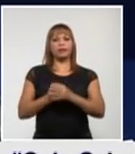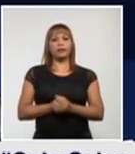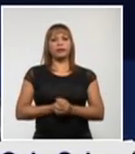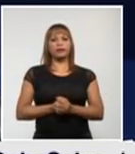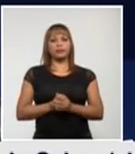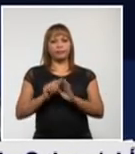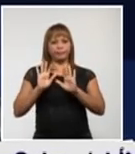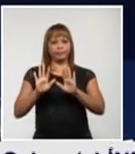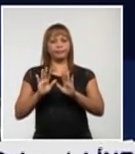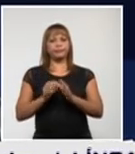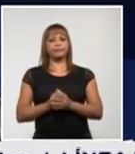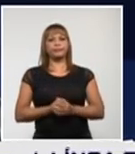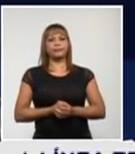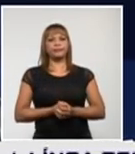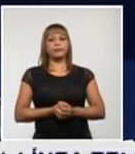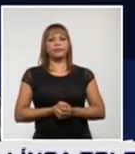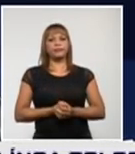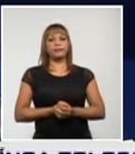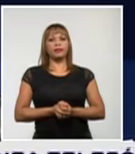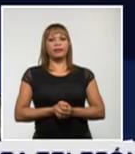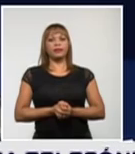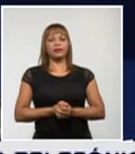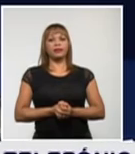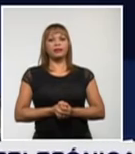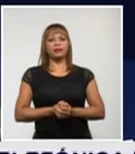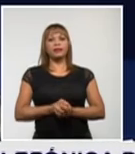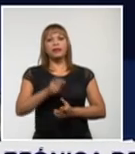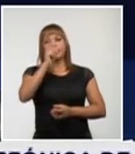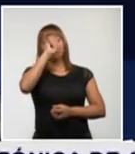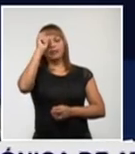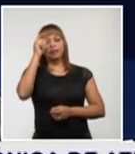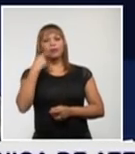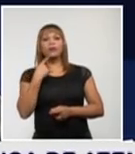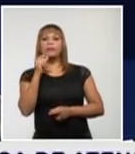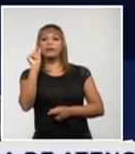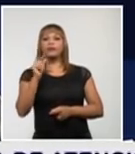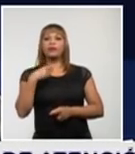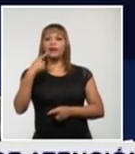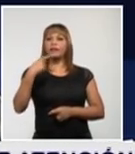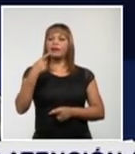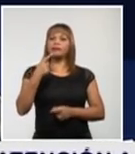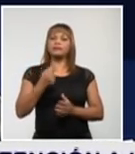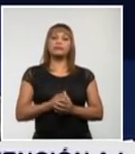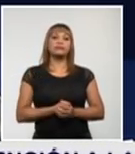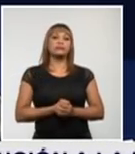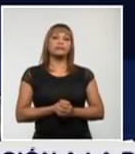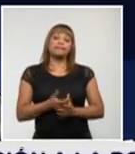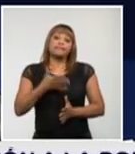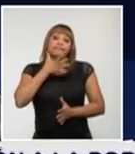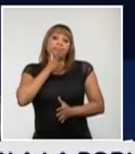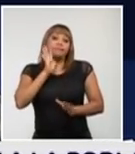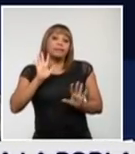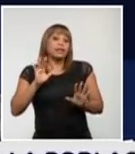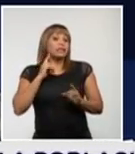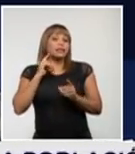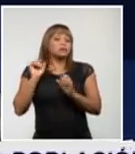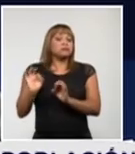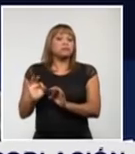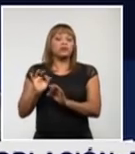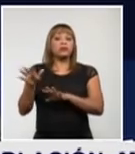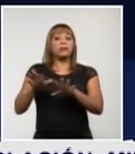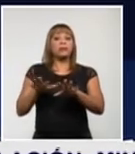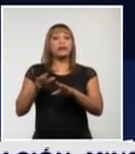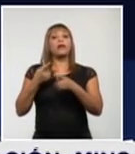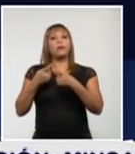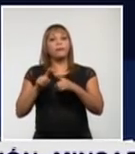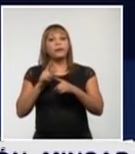es la curva de Santi Espíritu de casos diarios. Bueno, parece que no está, de todas formas, se